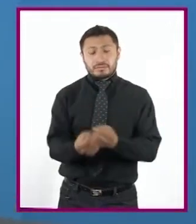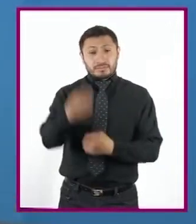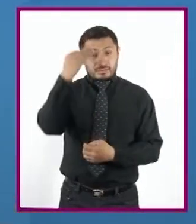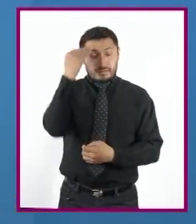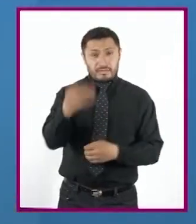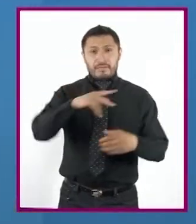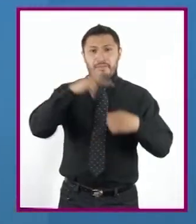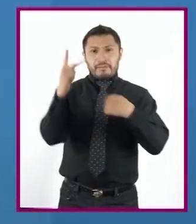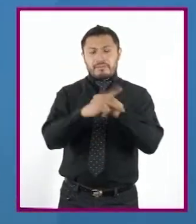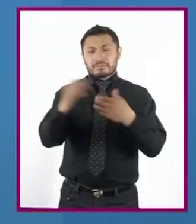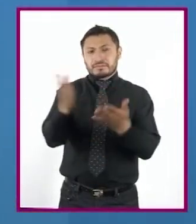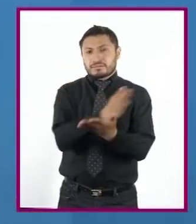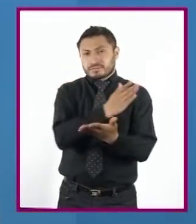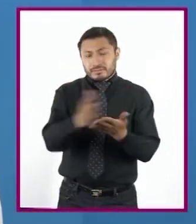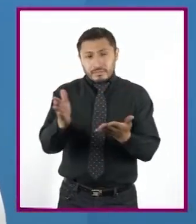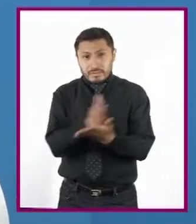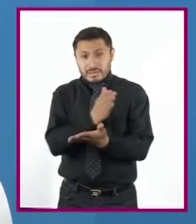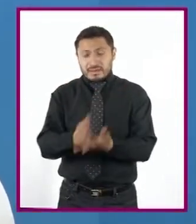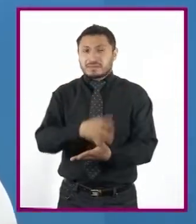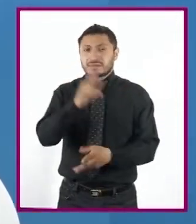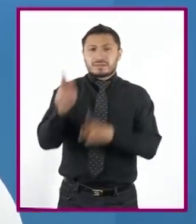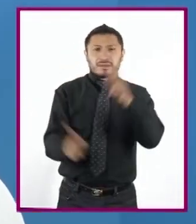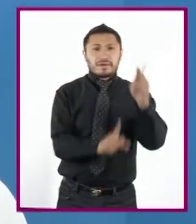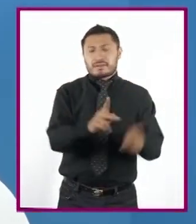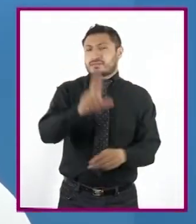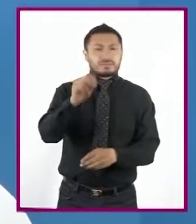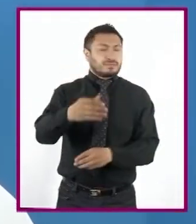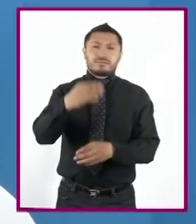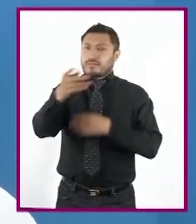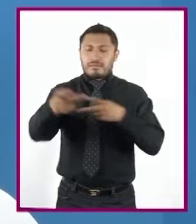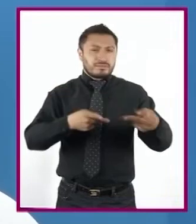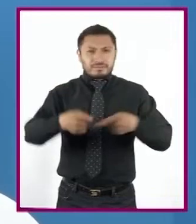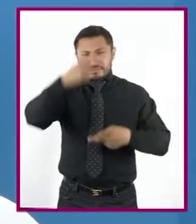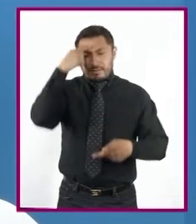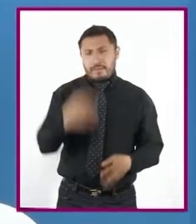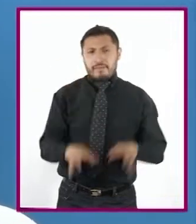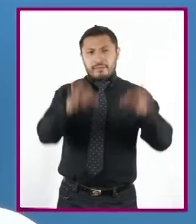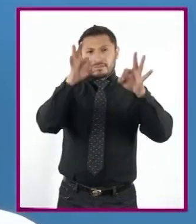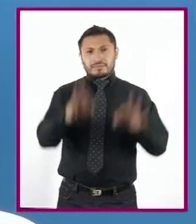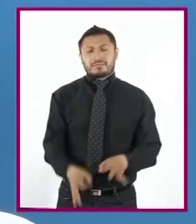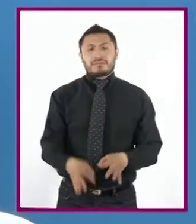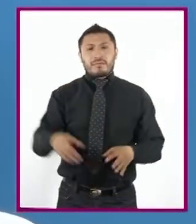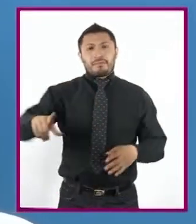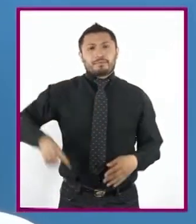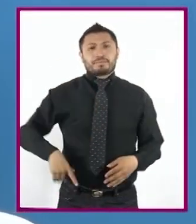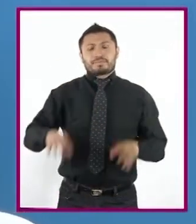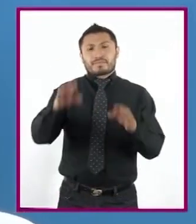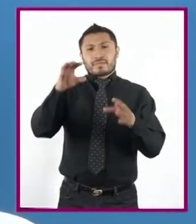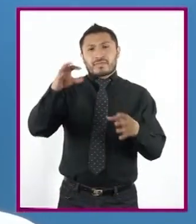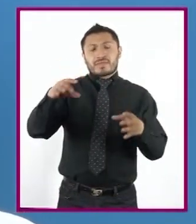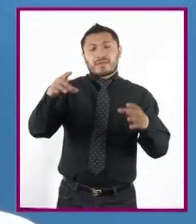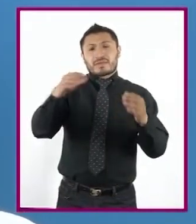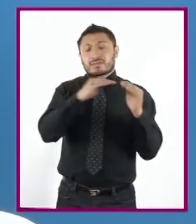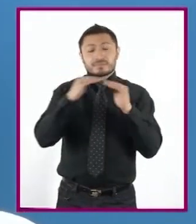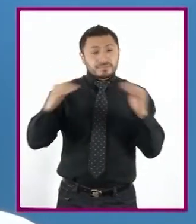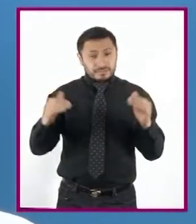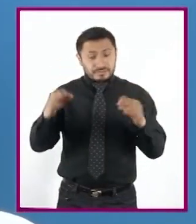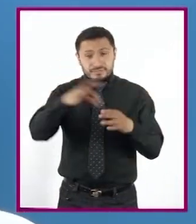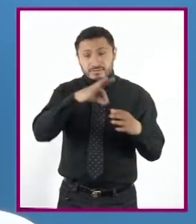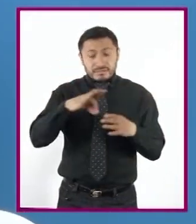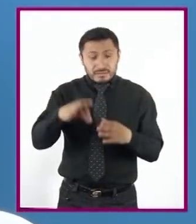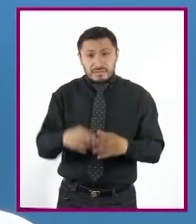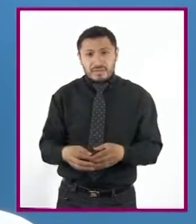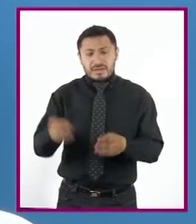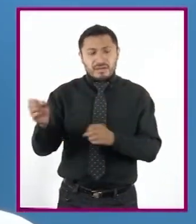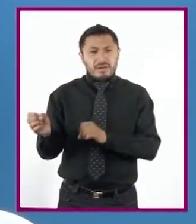país estaba dividido y el pueblo impreparado para ejercer los supremos principios del gobierno democrático. Arrojar de repente